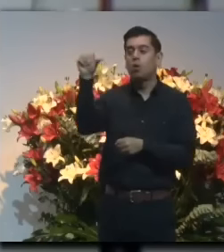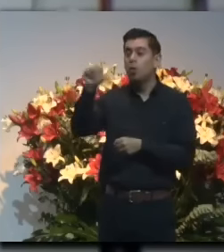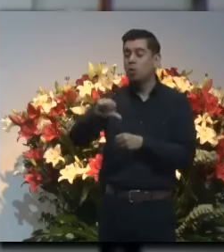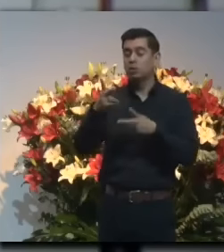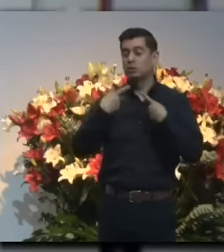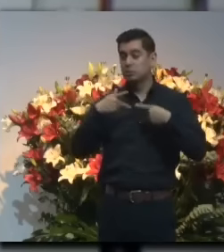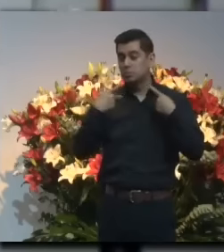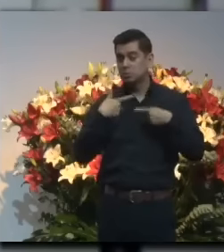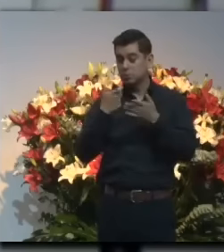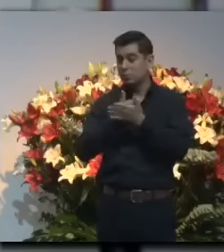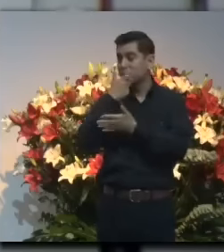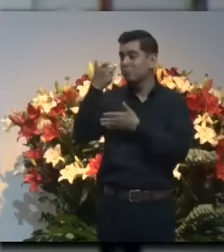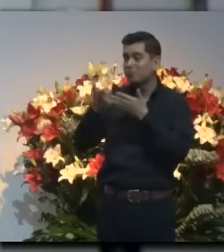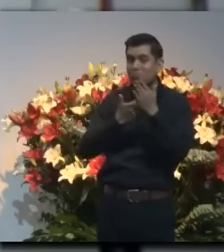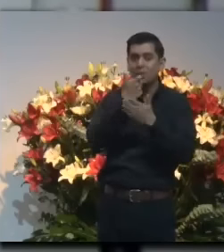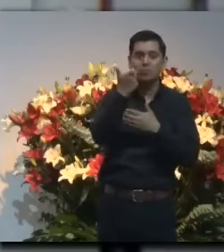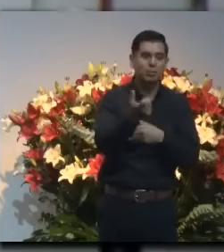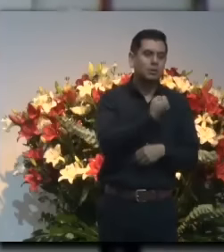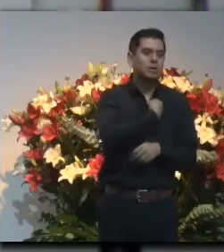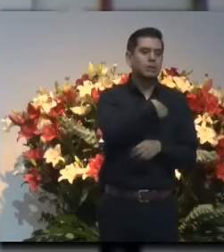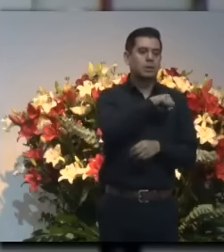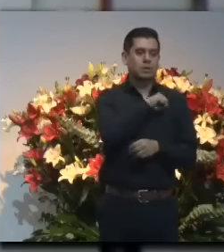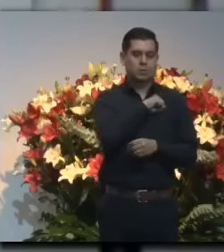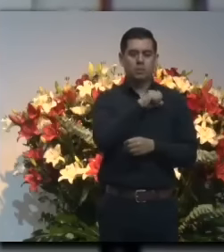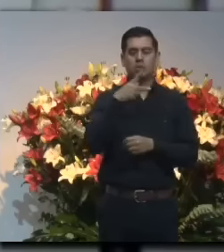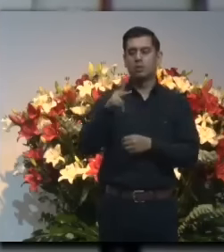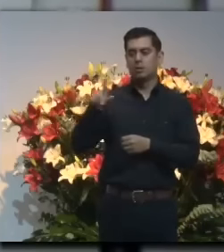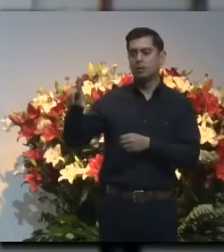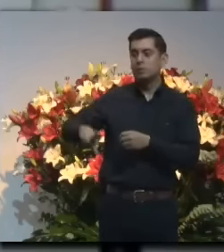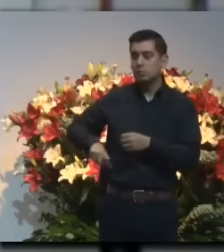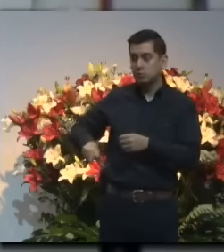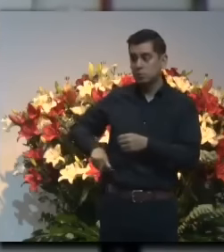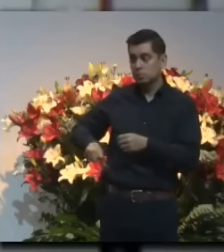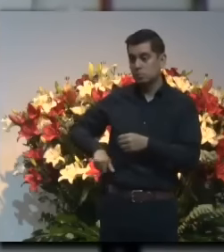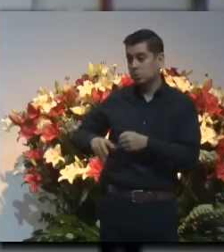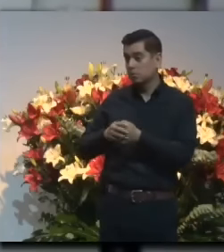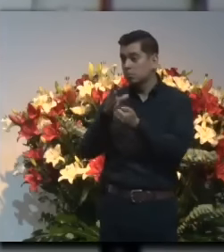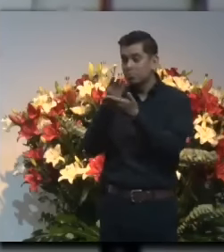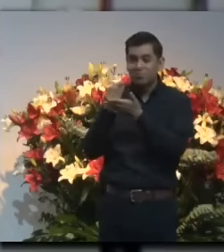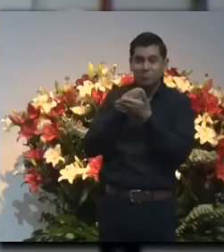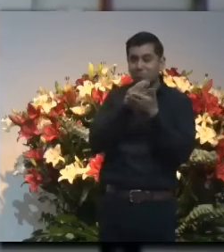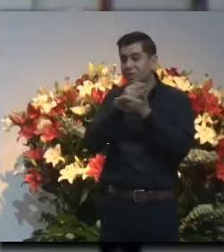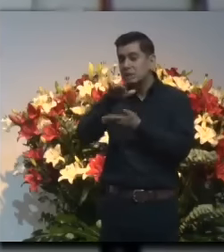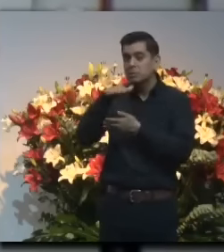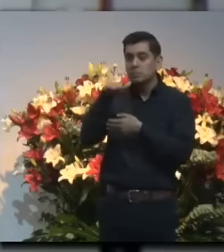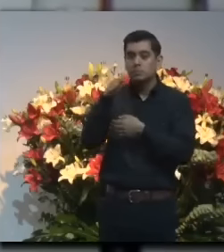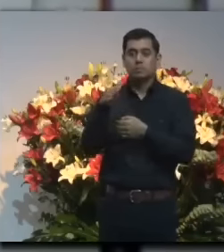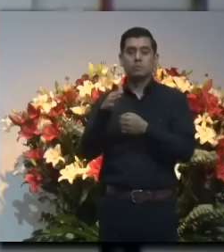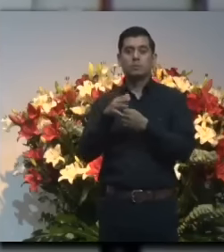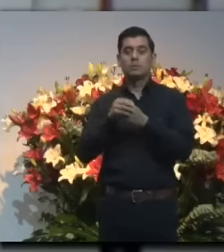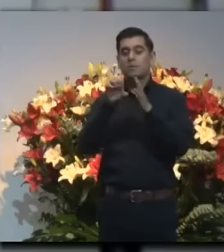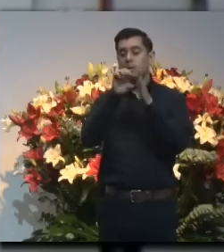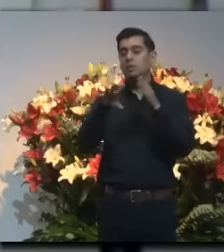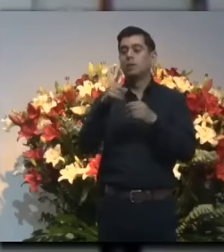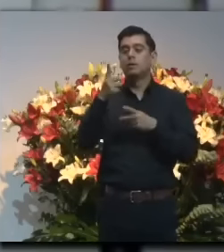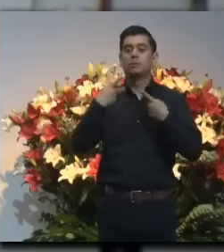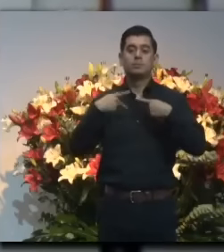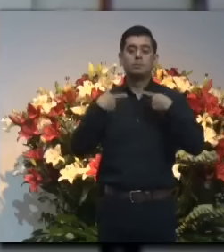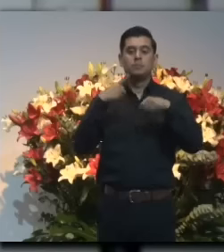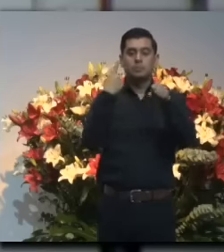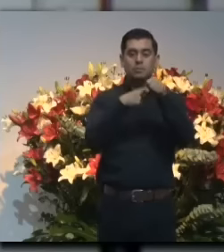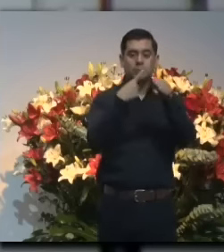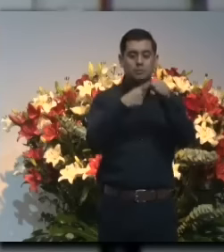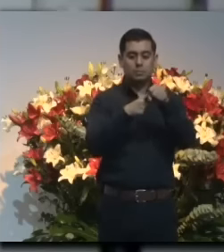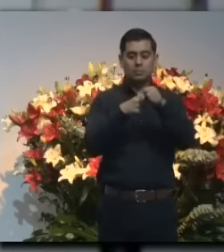dinero en salud. Bueno, mientras el gobierno lo resuelve, pues al menos si alguien se enferma y llega a un hospital